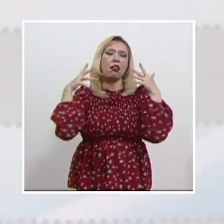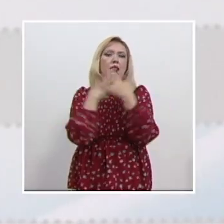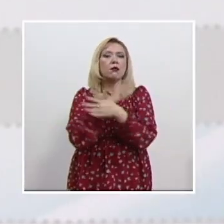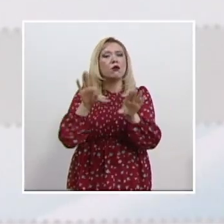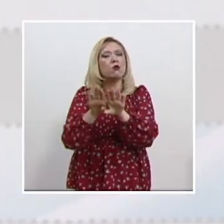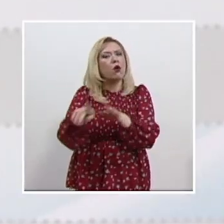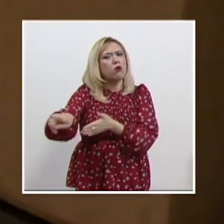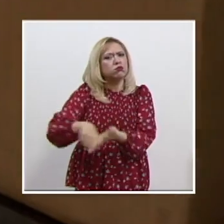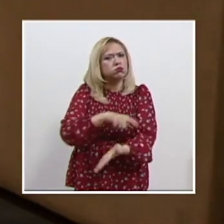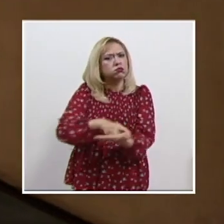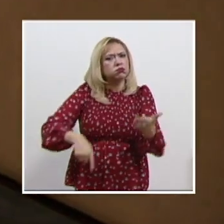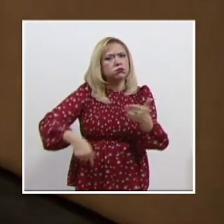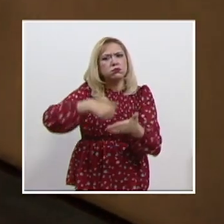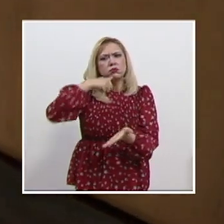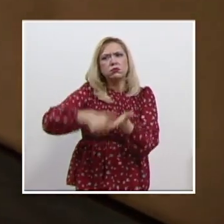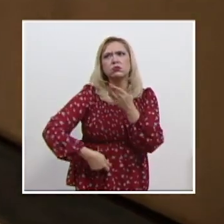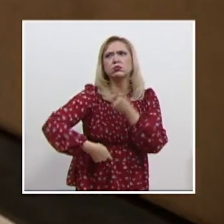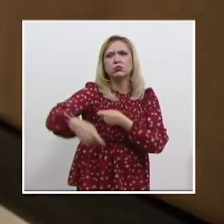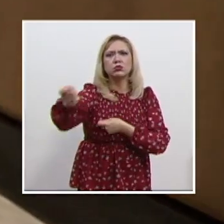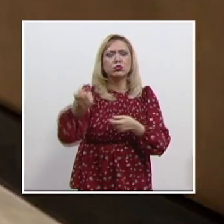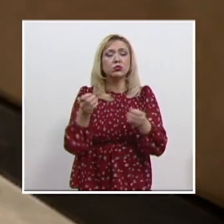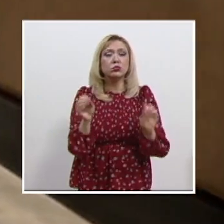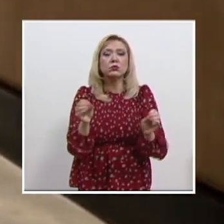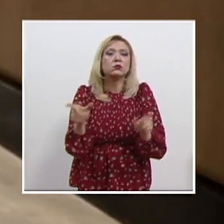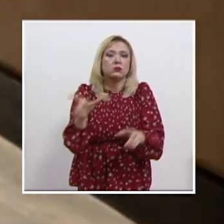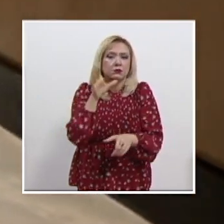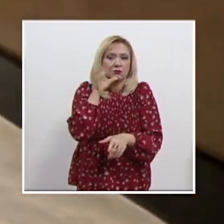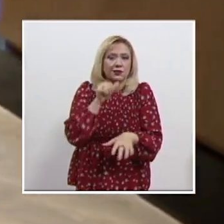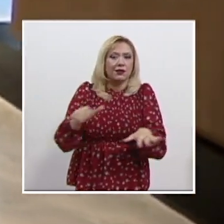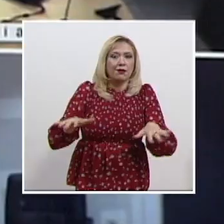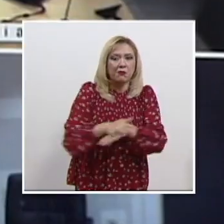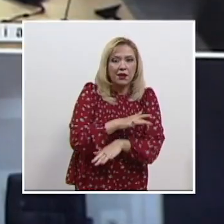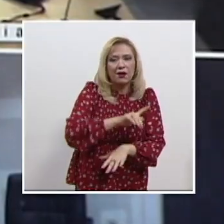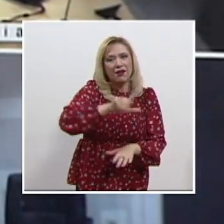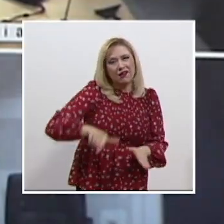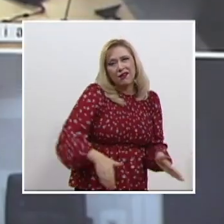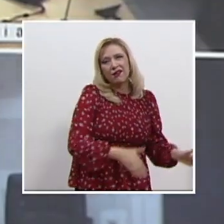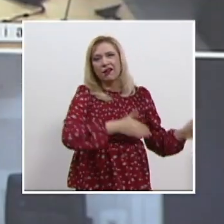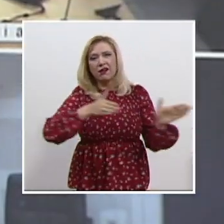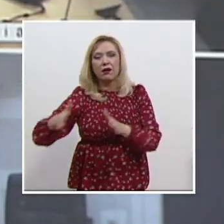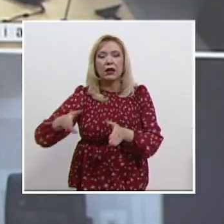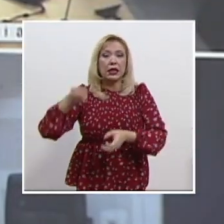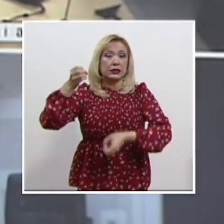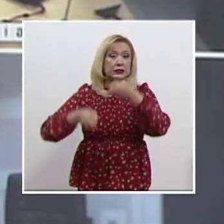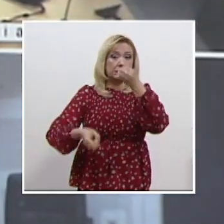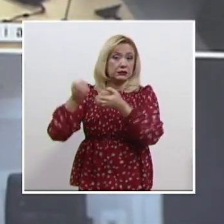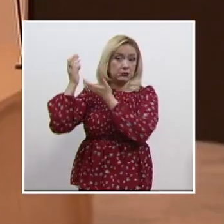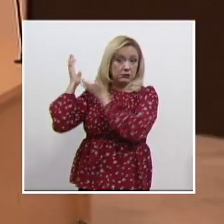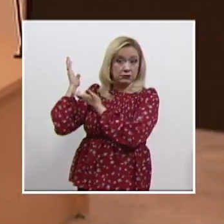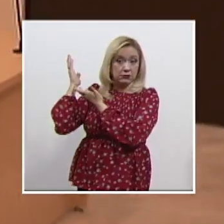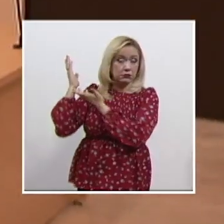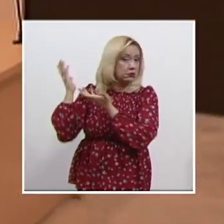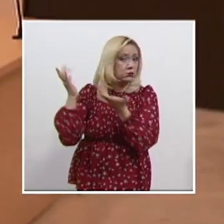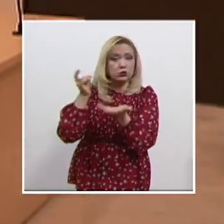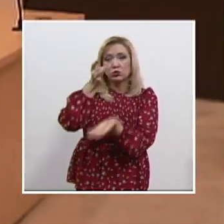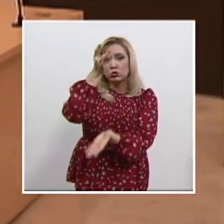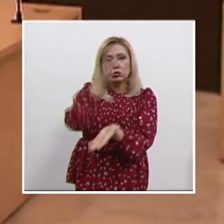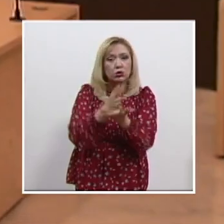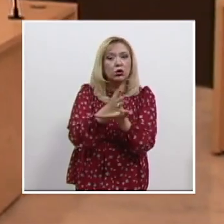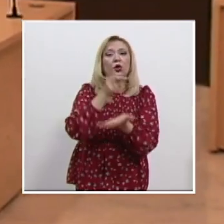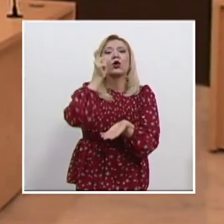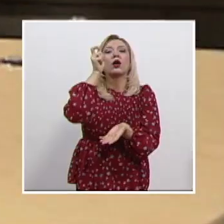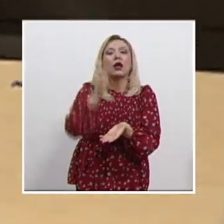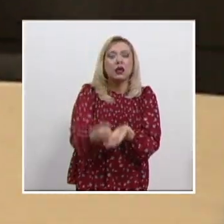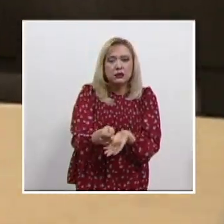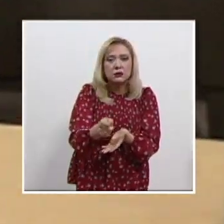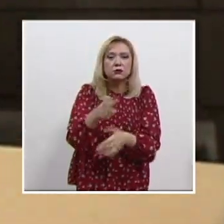de notificación no tiene el alcance de modificar, revocar o nulificar el acto reclamado, sino únicamente deja sin